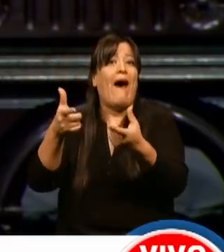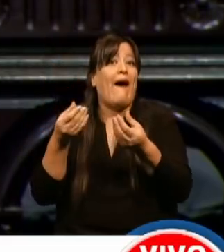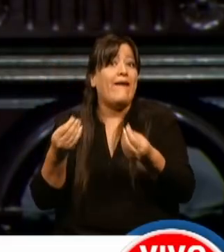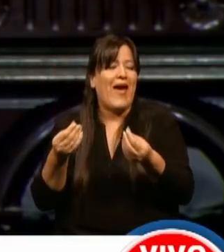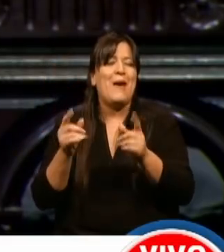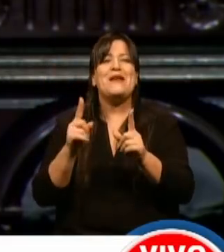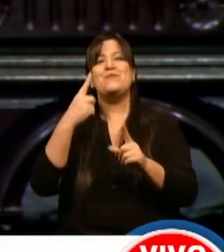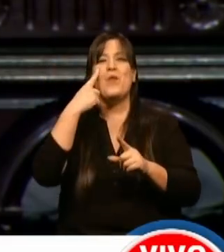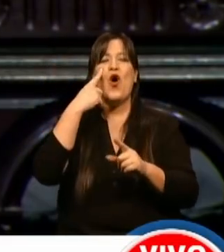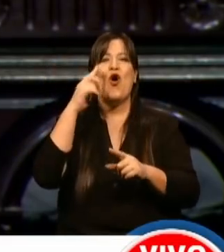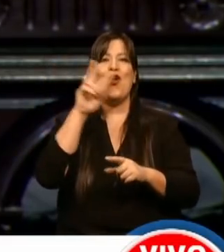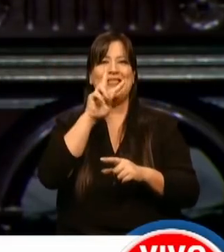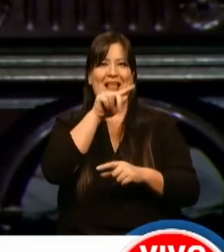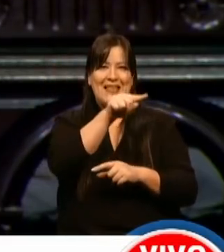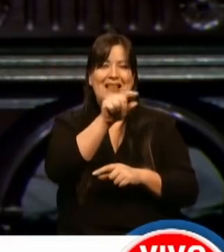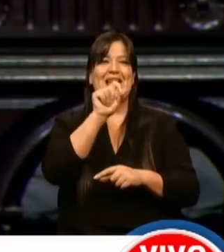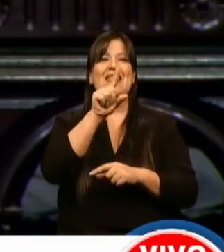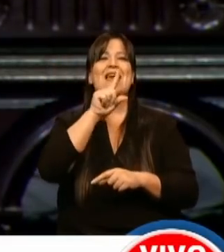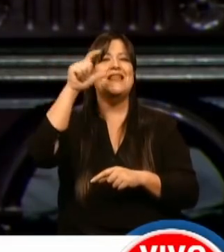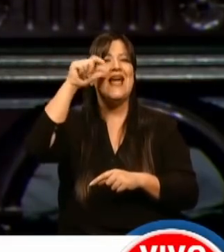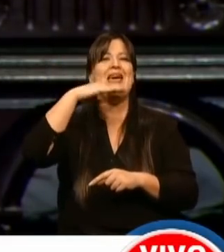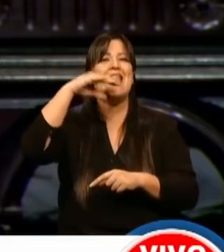la intendenta de Tejedor,